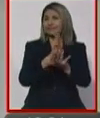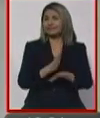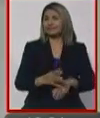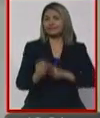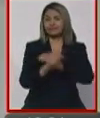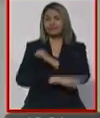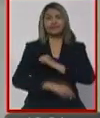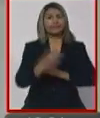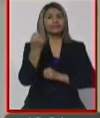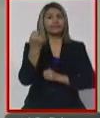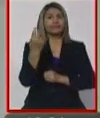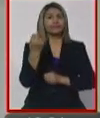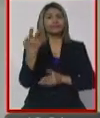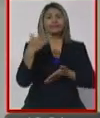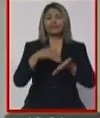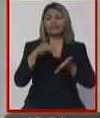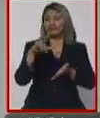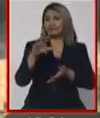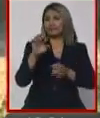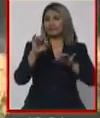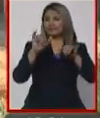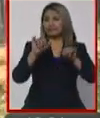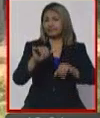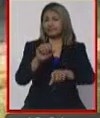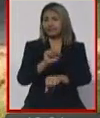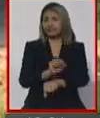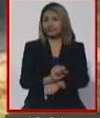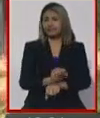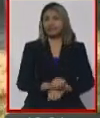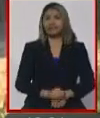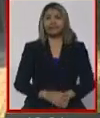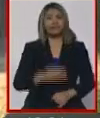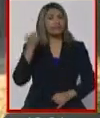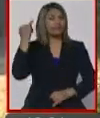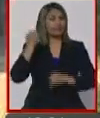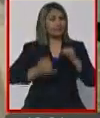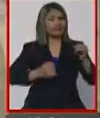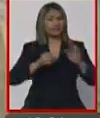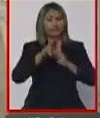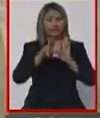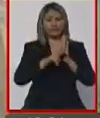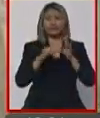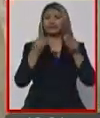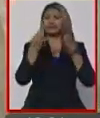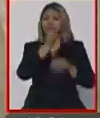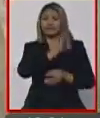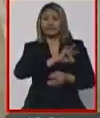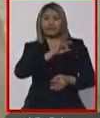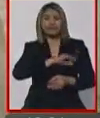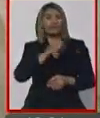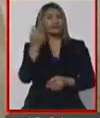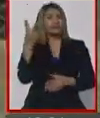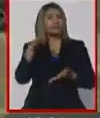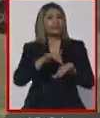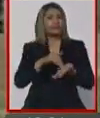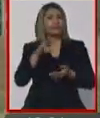sentenciados, 12.537 con detención preventiva. Y con esta última norma se pretende beneficiar